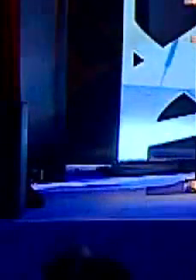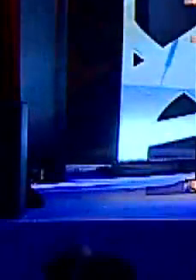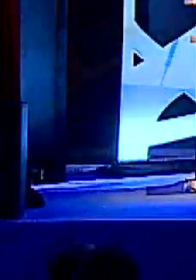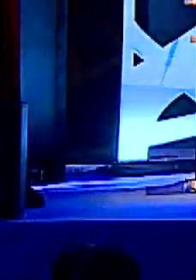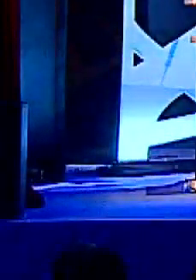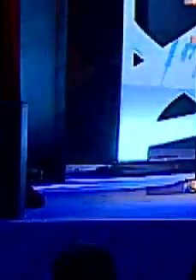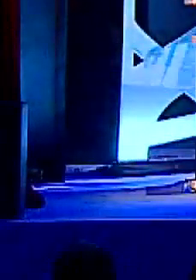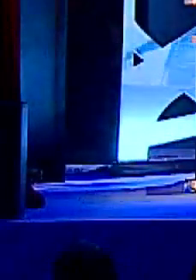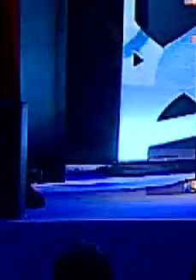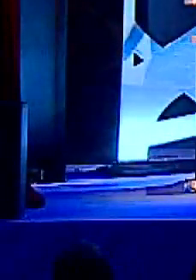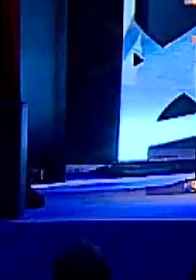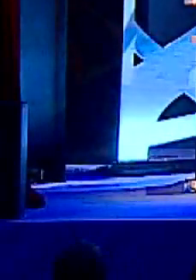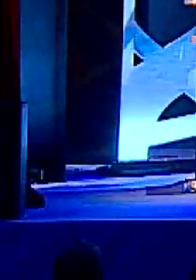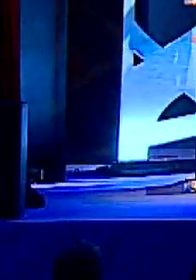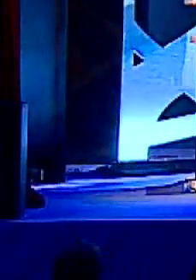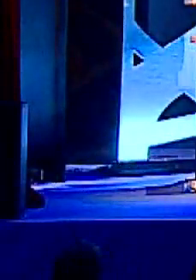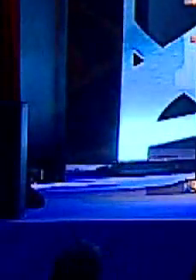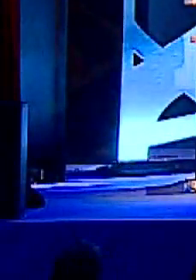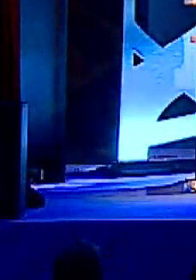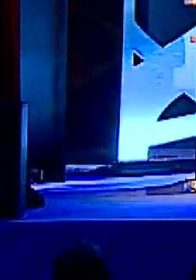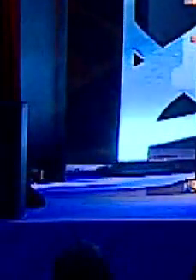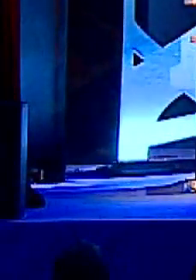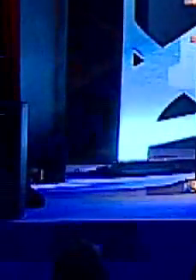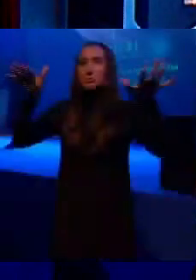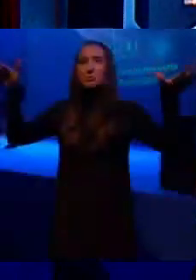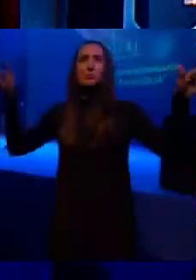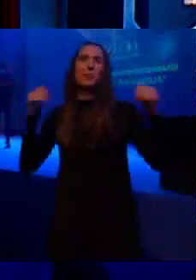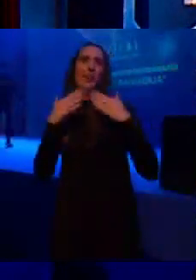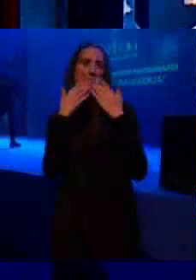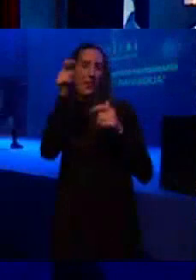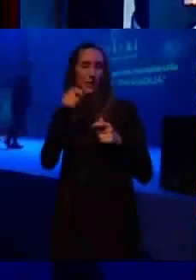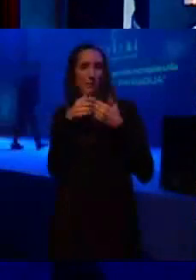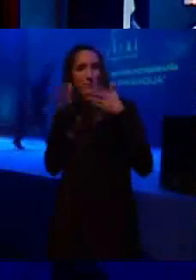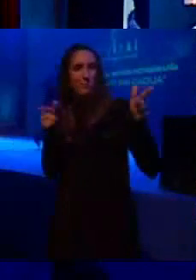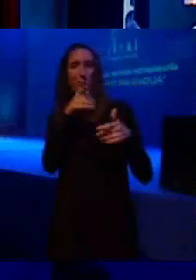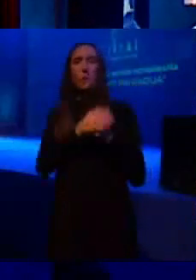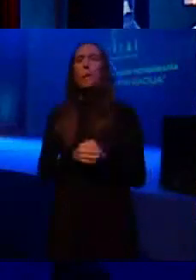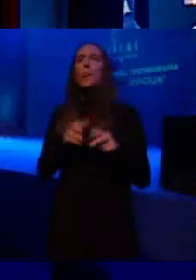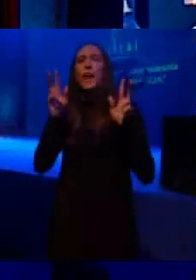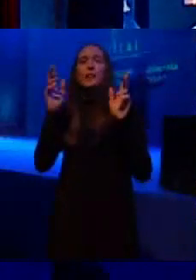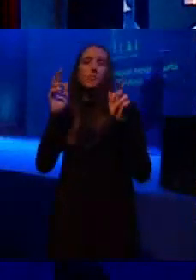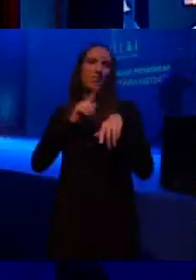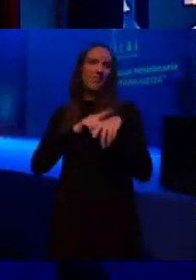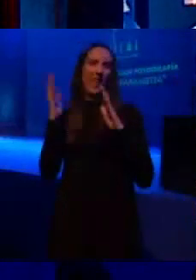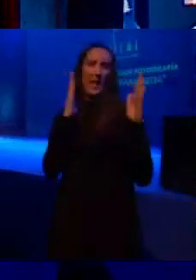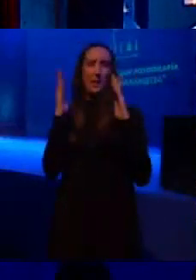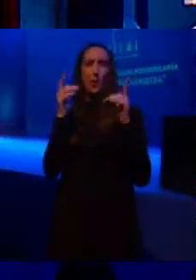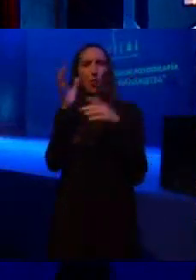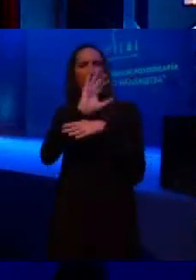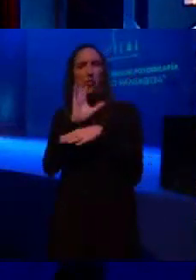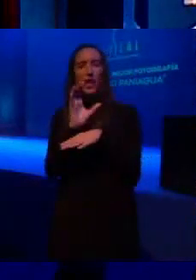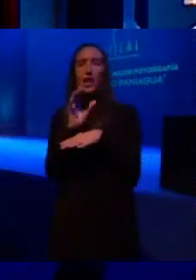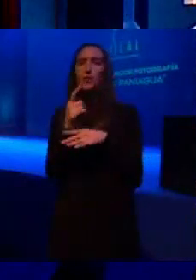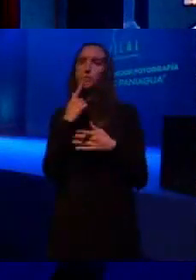Gracias, Arco, por esa energía tan bonita que ya has dejado en este inicio de gala. En los tiempos del celuloide, la primera obligación de un director